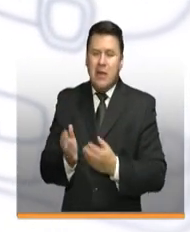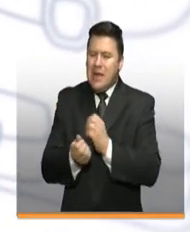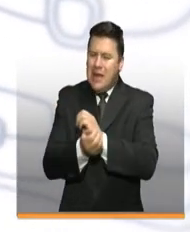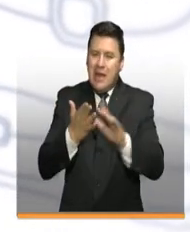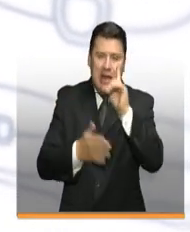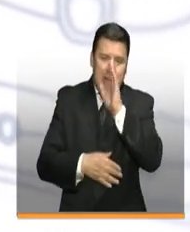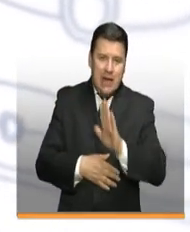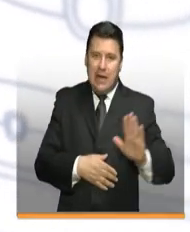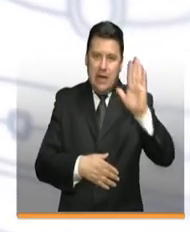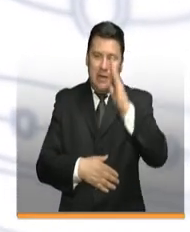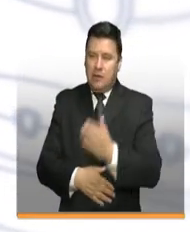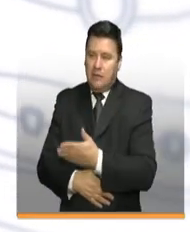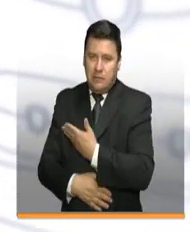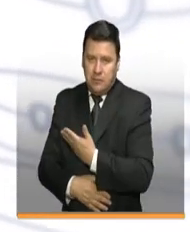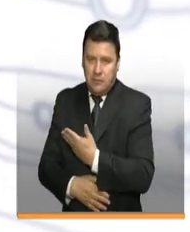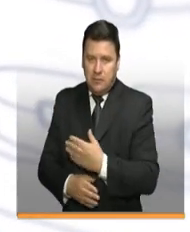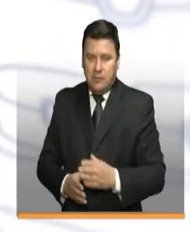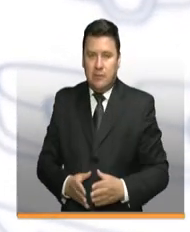gratuita nacional